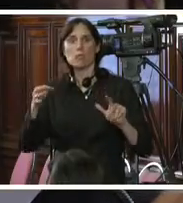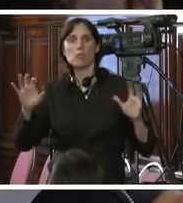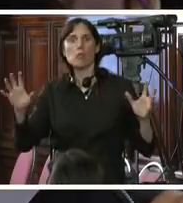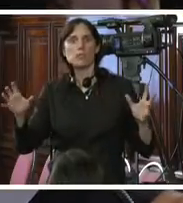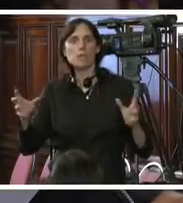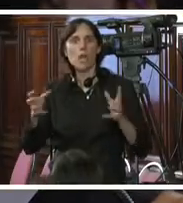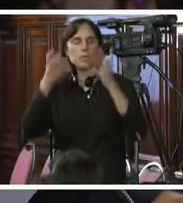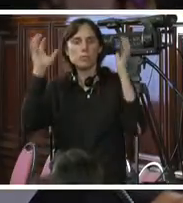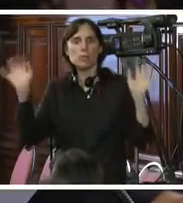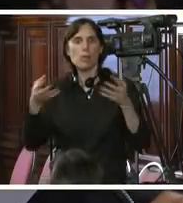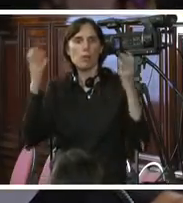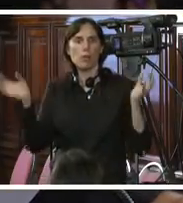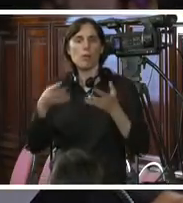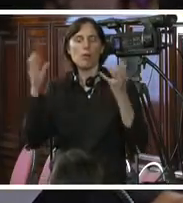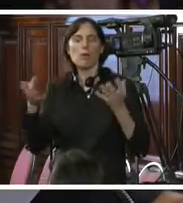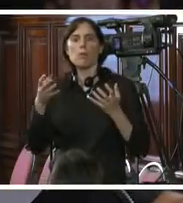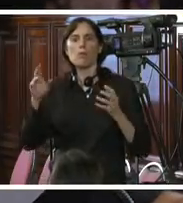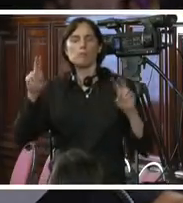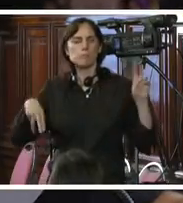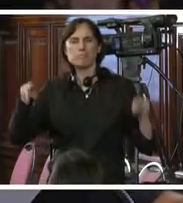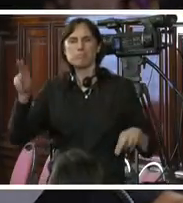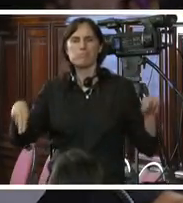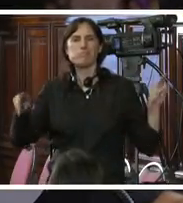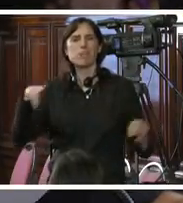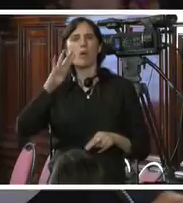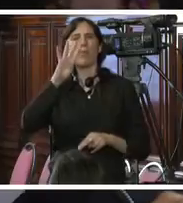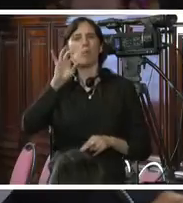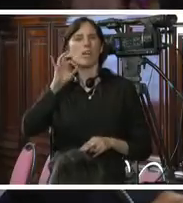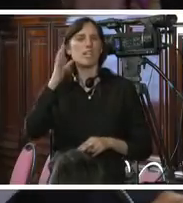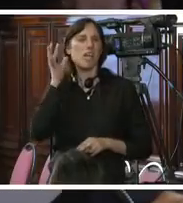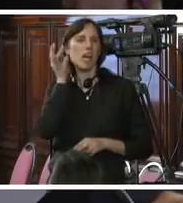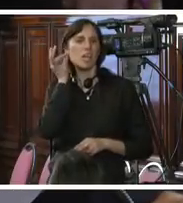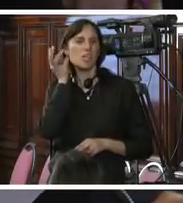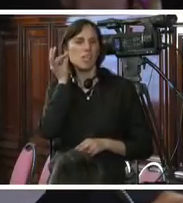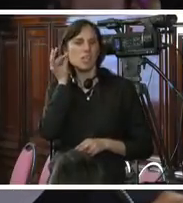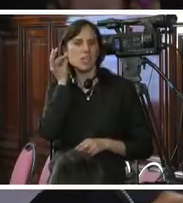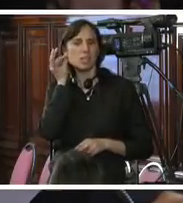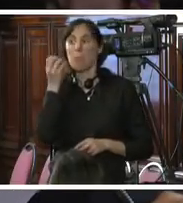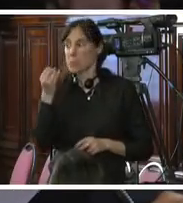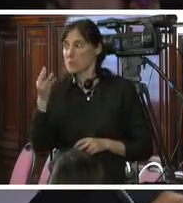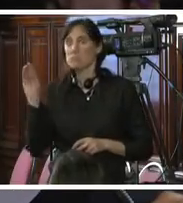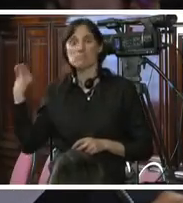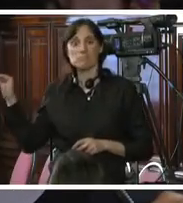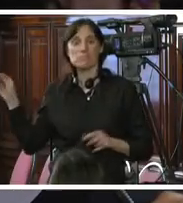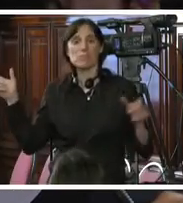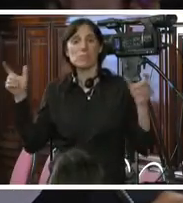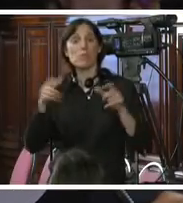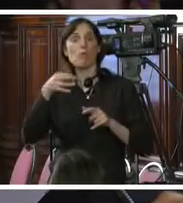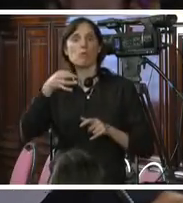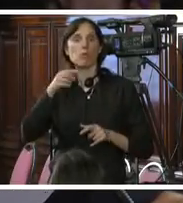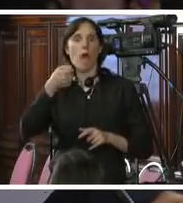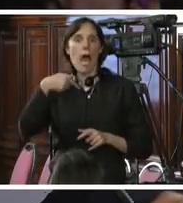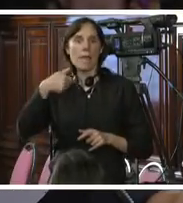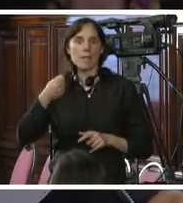la vida de 41 niñas y que motivó el otorgamiento de medidas cautelares por parte de esta comisión. Ana tuvo suerte de no